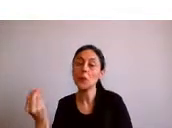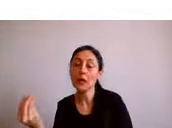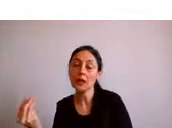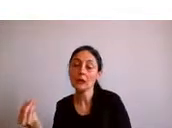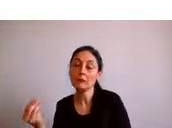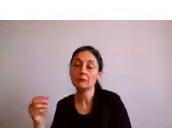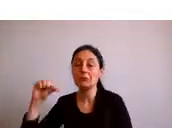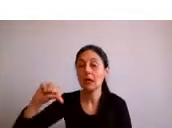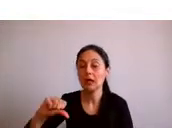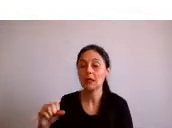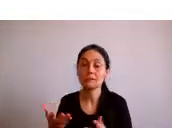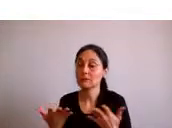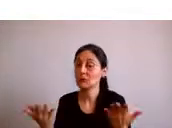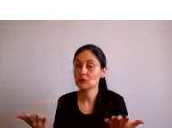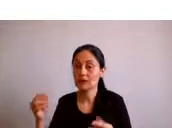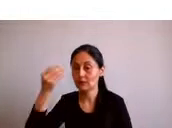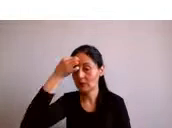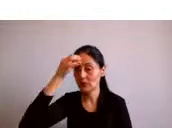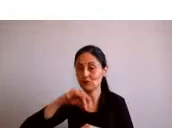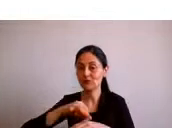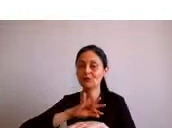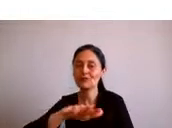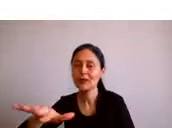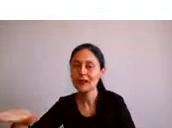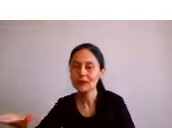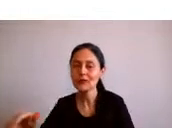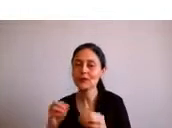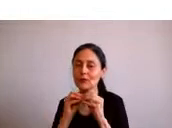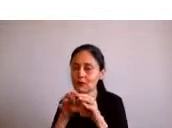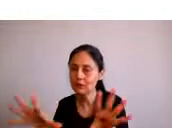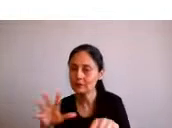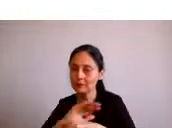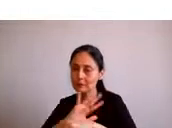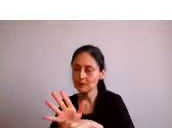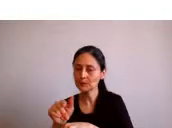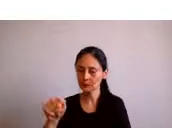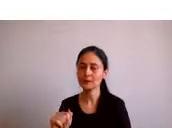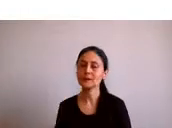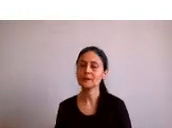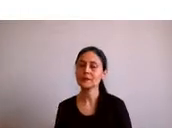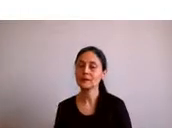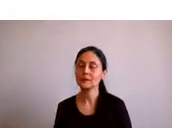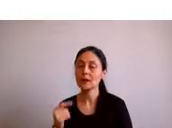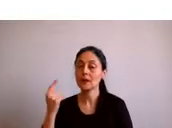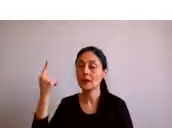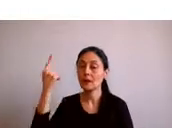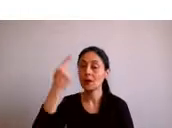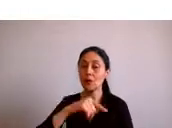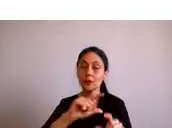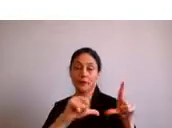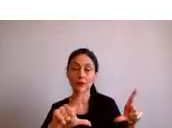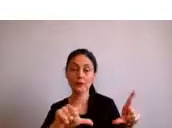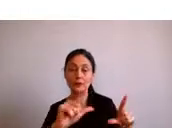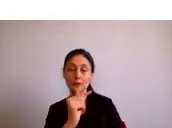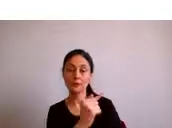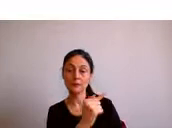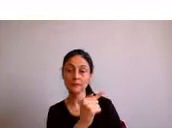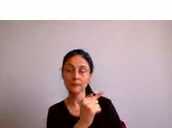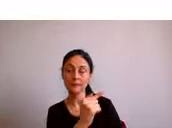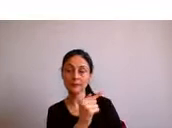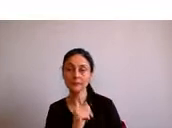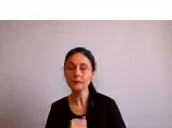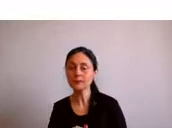pandemia. Ya, así que, y lo último que quería comentarles tiene que ver con la última diapositiva que les quería mostrar, que a pesar